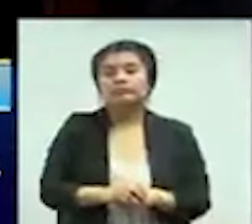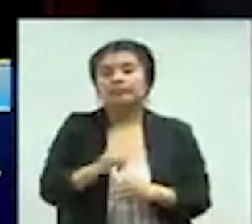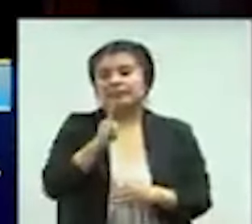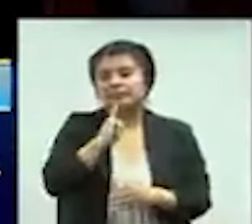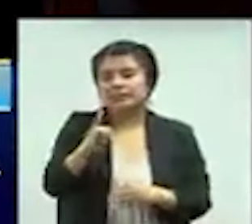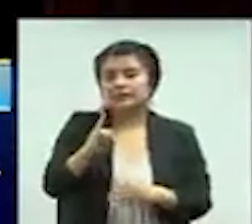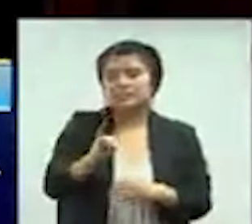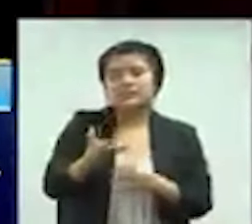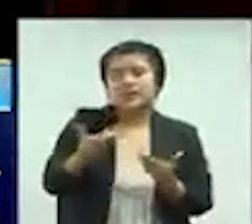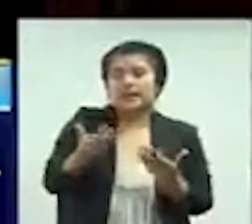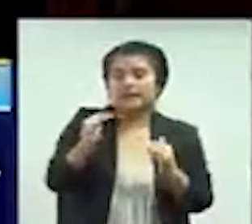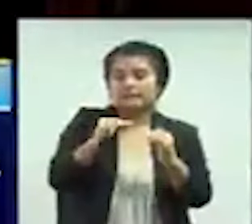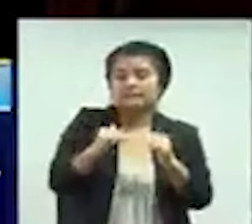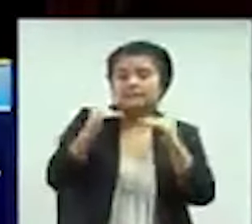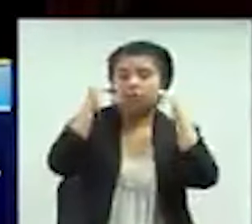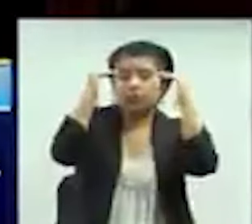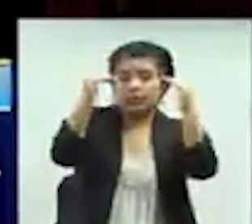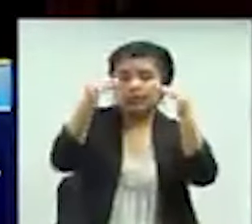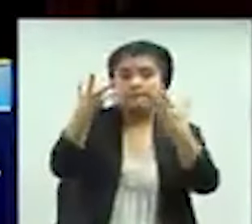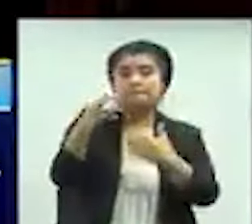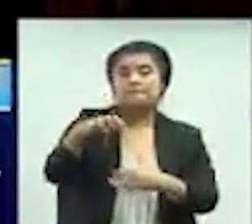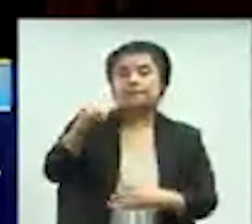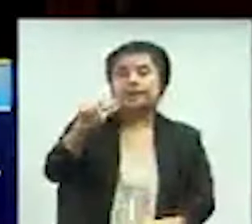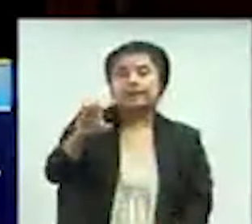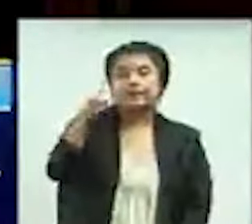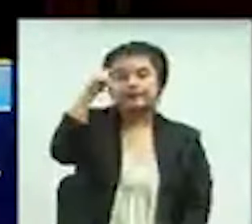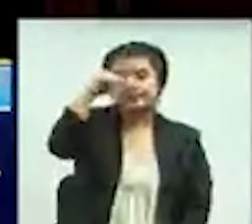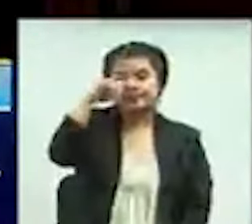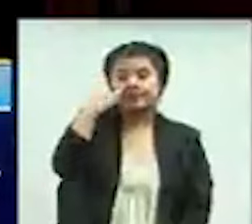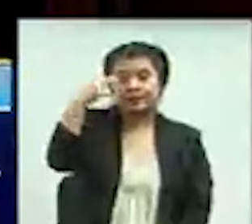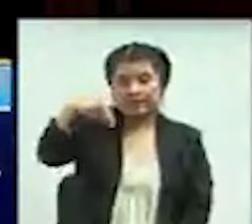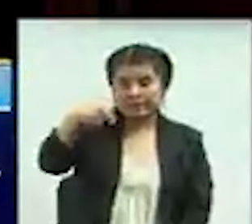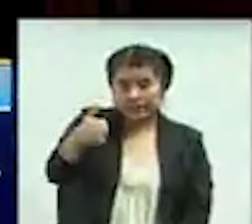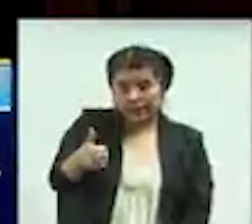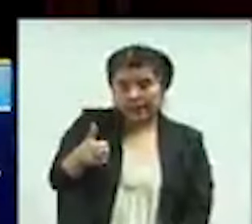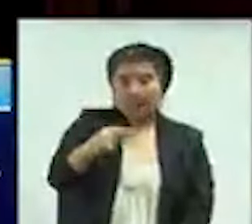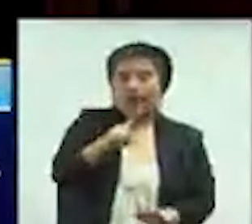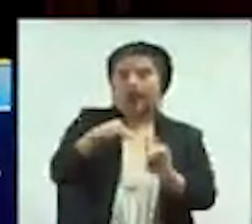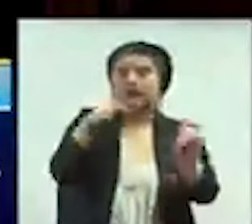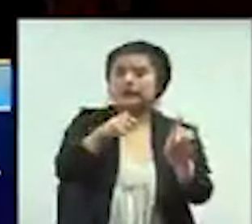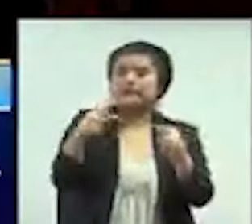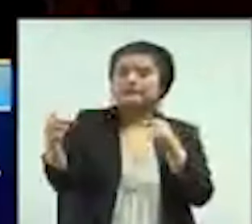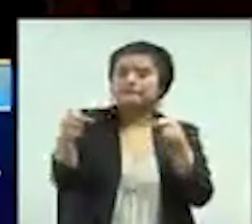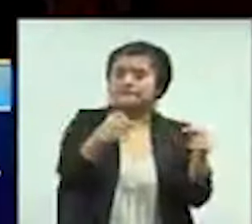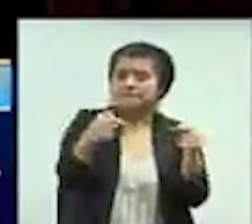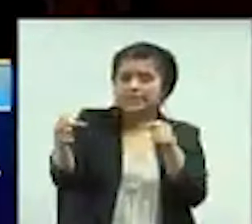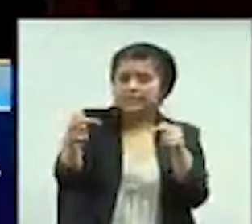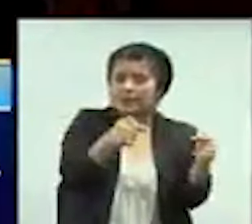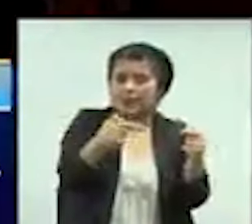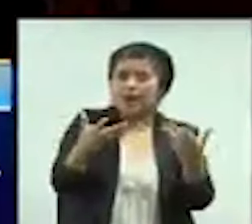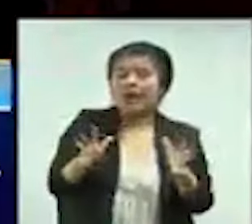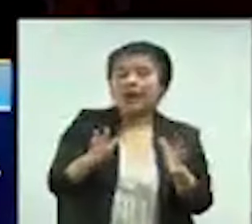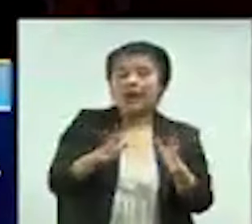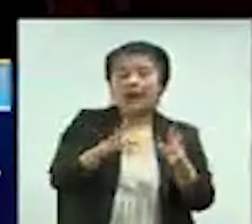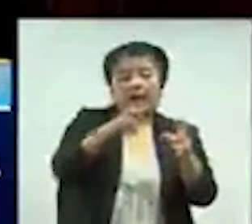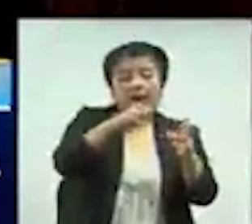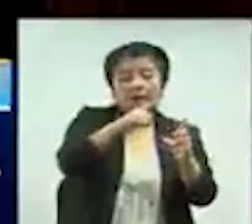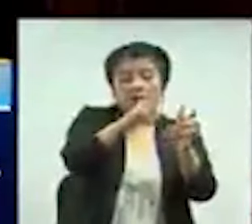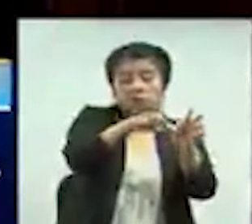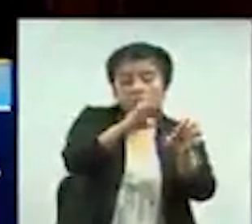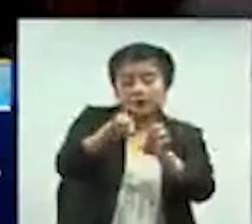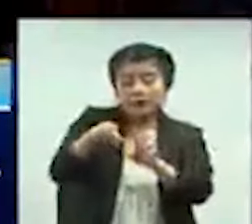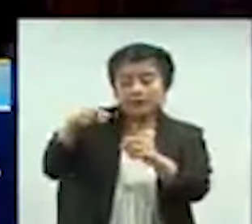la autoridad palestina para recompensar a quienes cometen actos terroristas en contra de ciudadanos